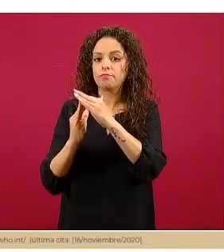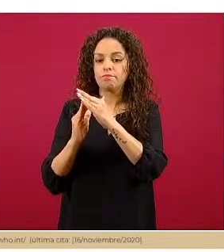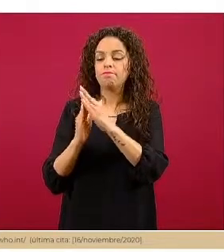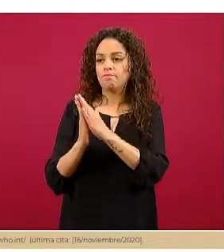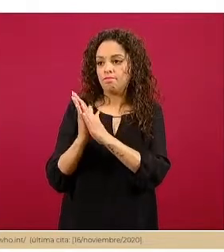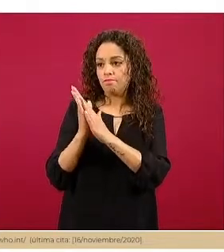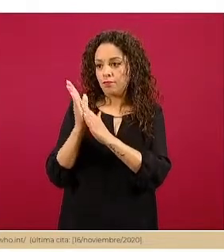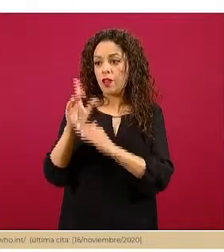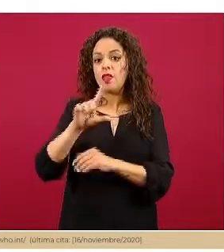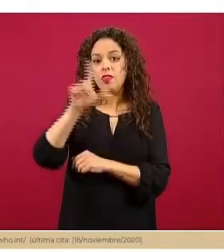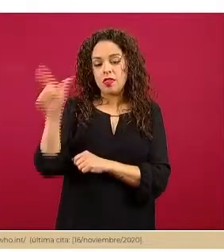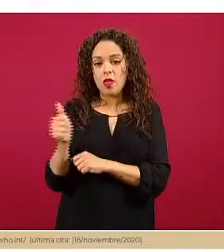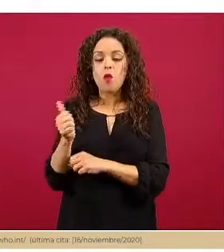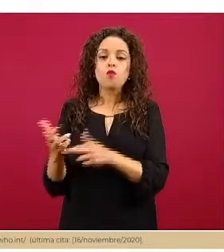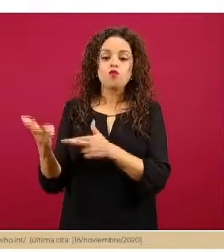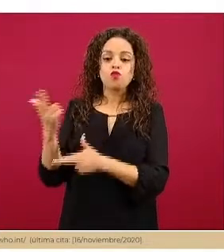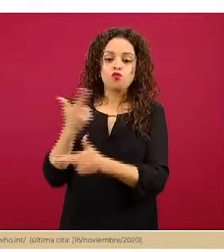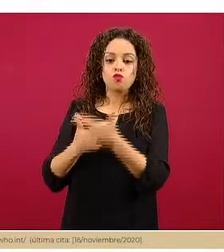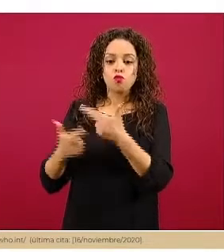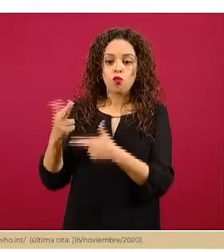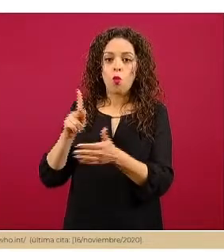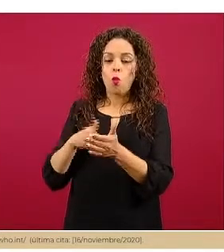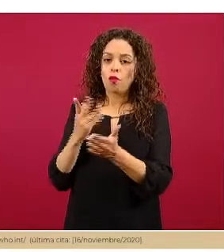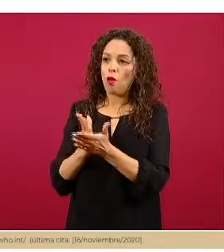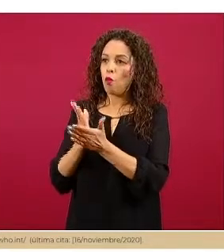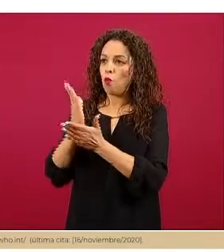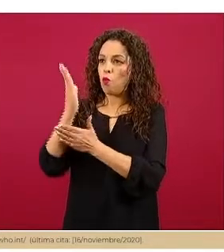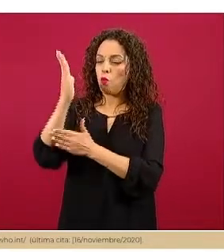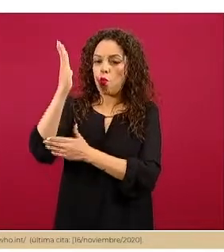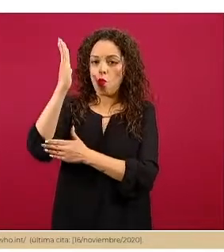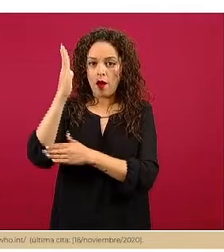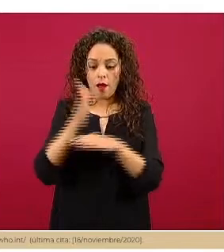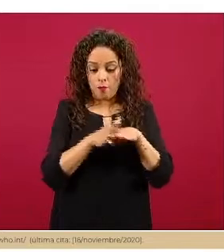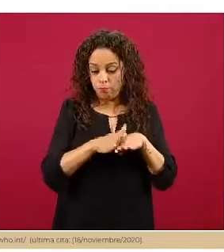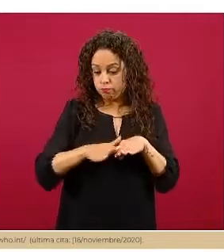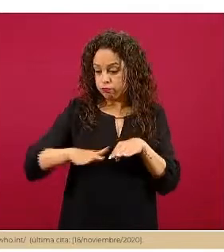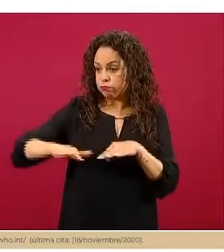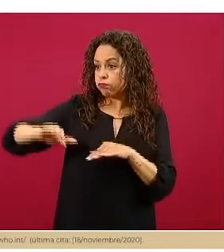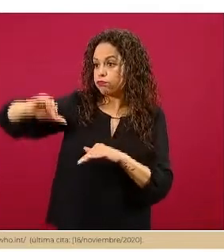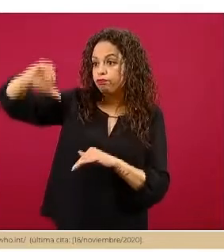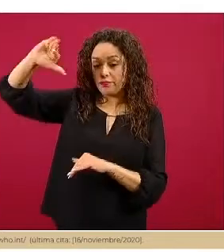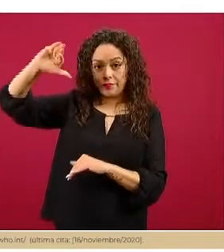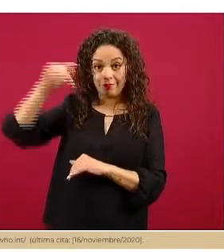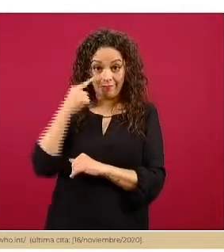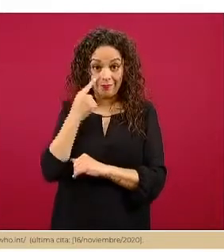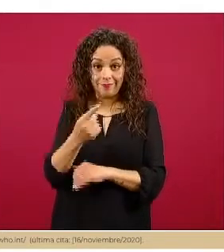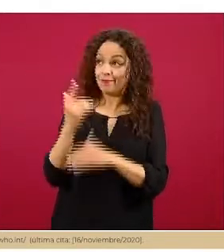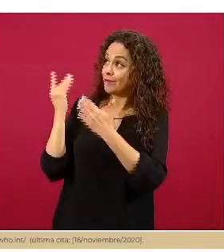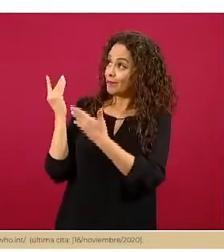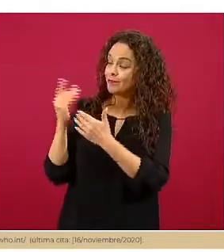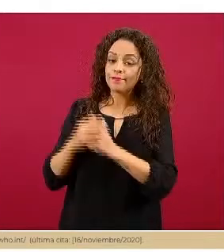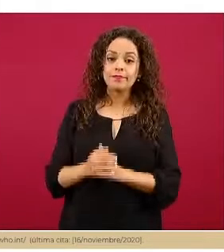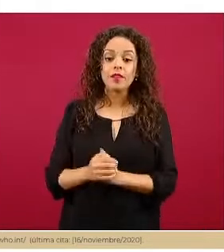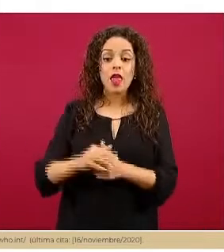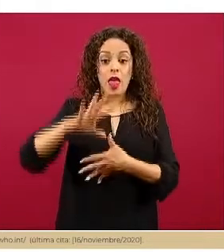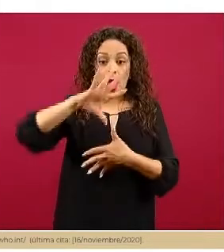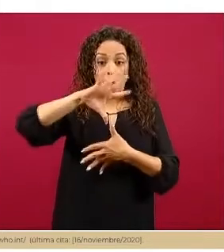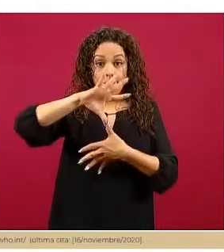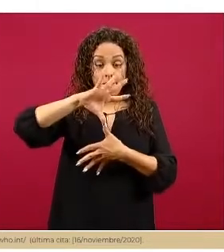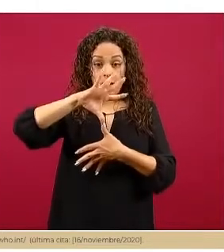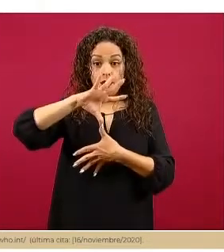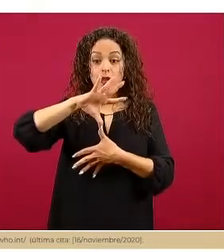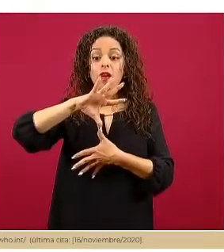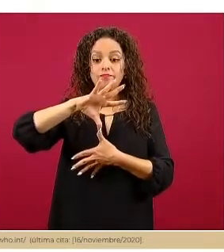valle y luego vuelve a crecer. En América creció, se mantuvo en